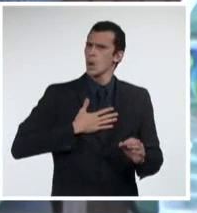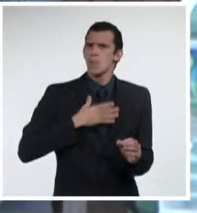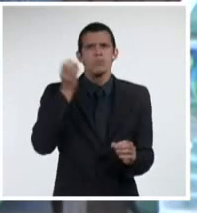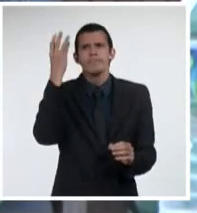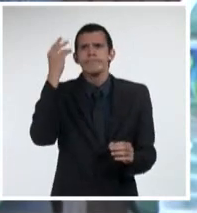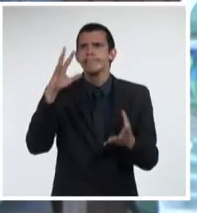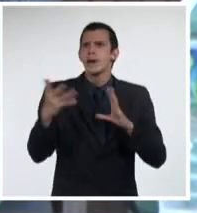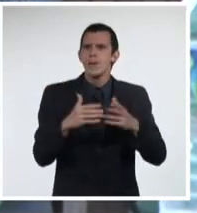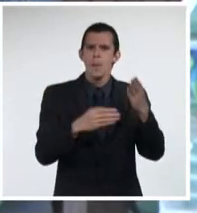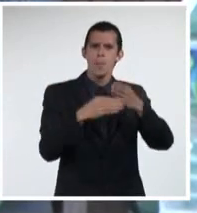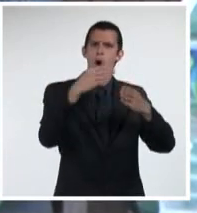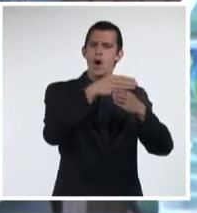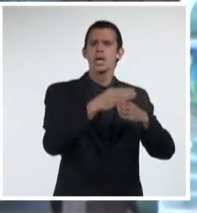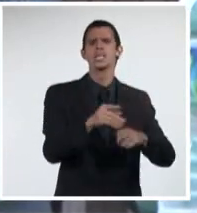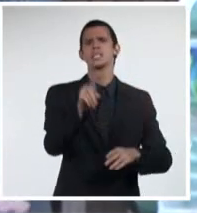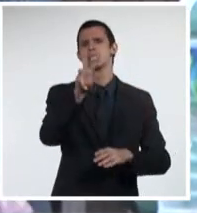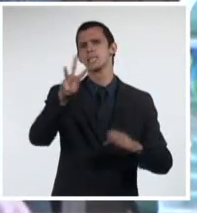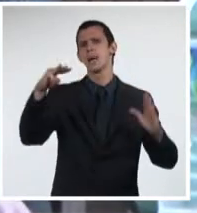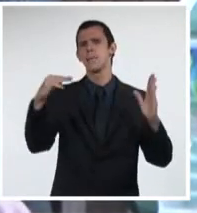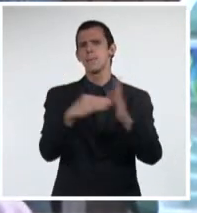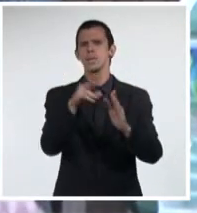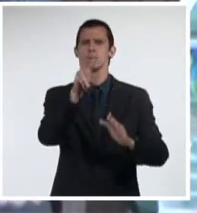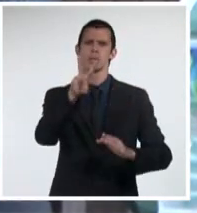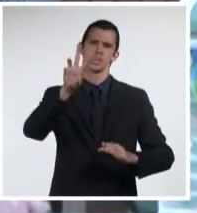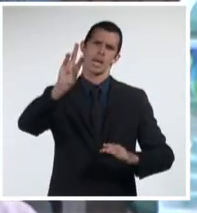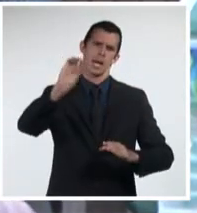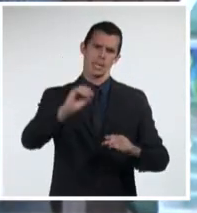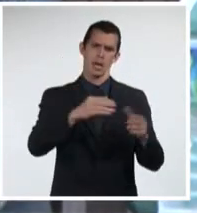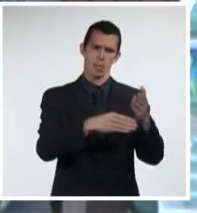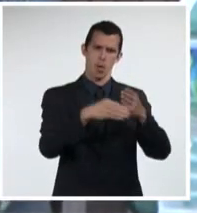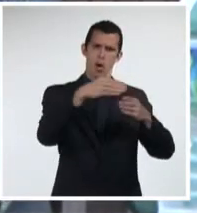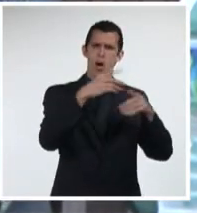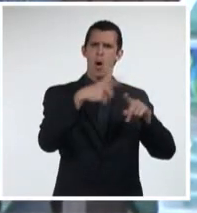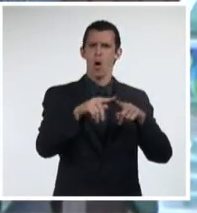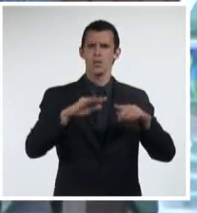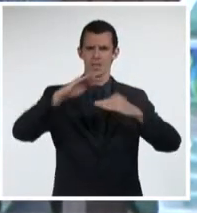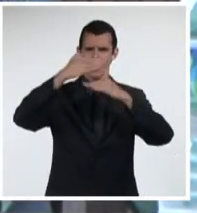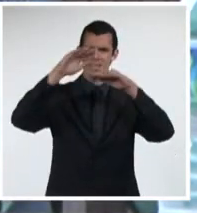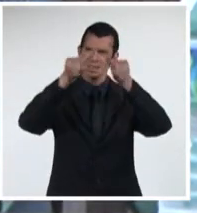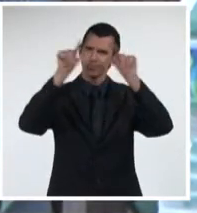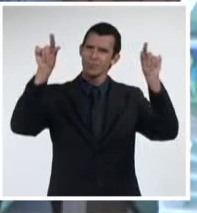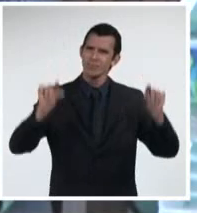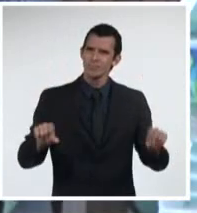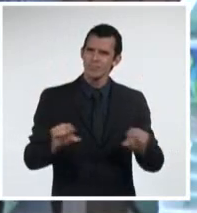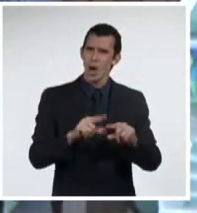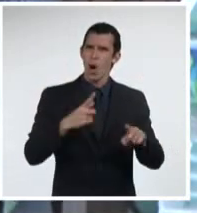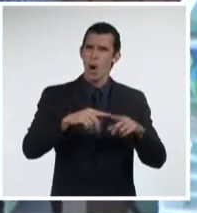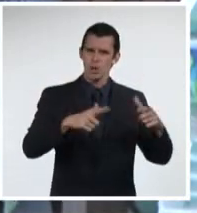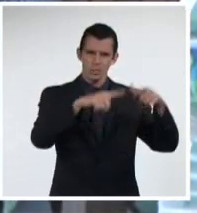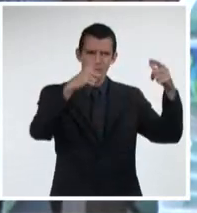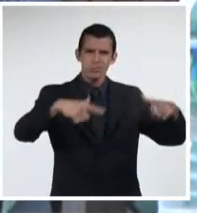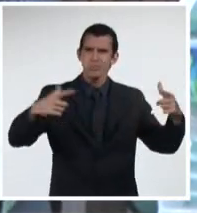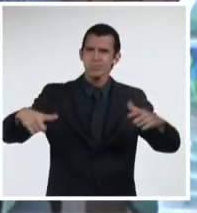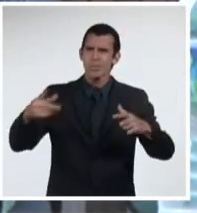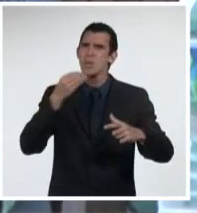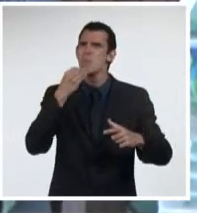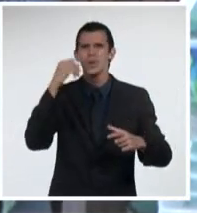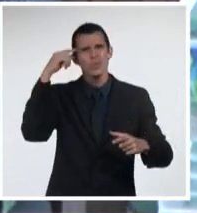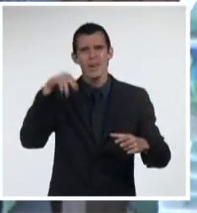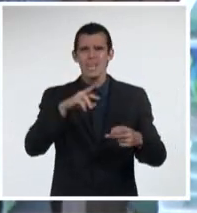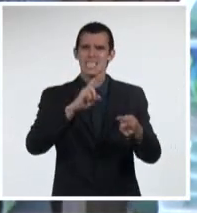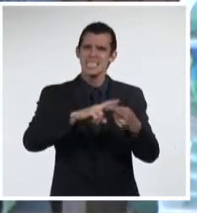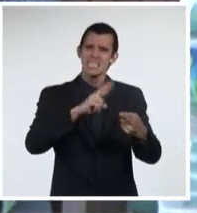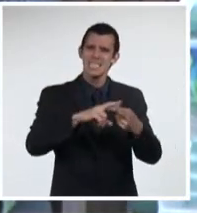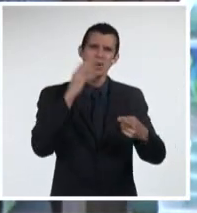se produjeron 3.230 bloques, también marcos de ventanas, tanques de prefabricado. Continuamos trabajando en los aserríos,